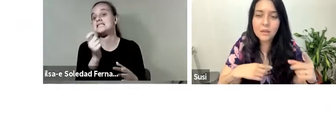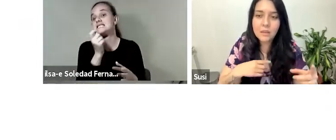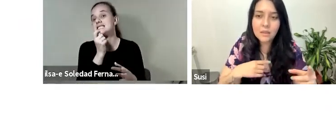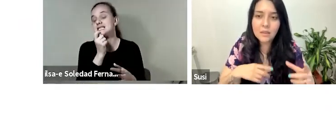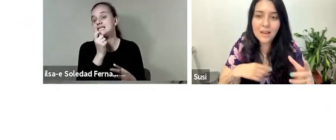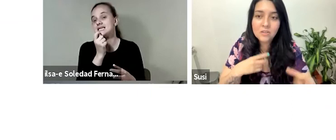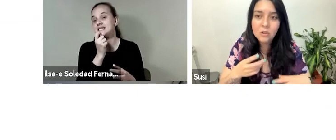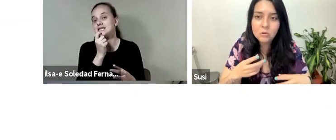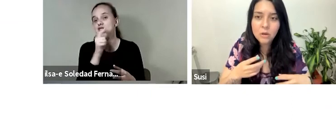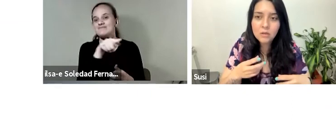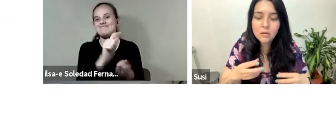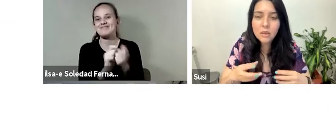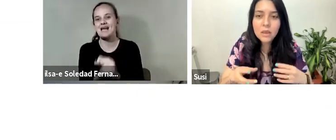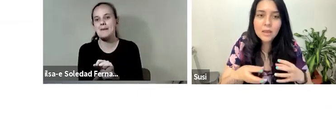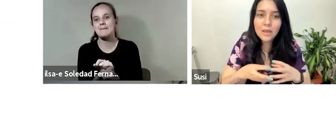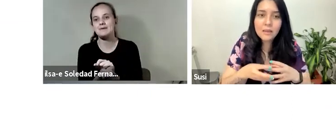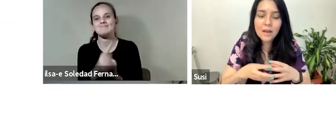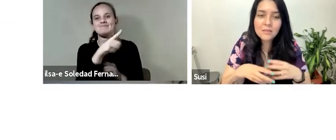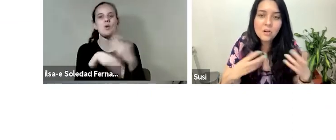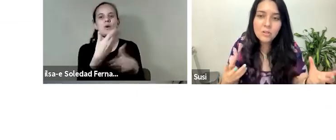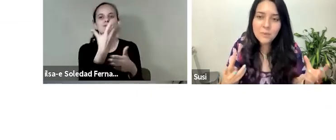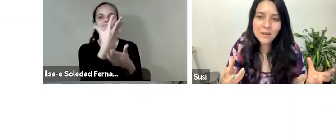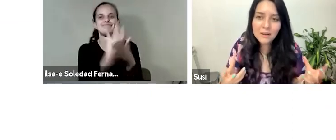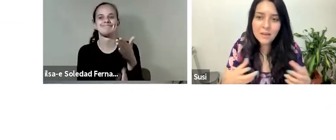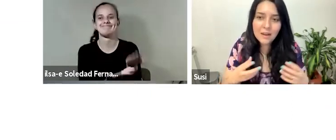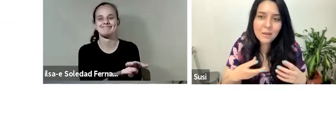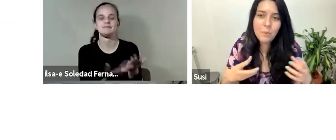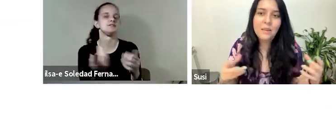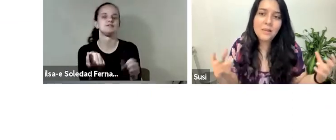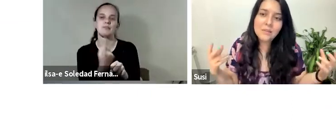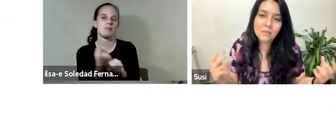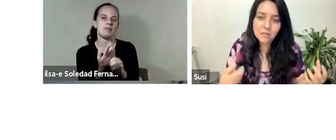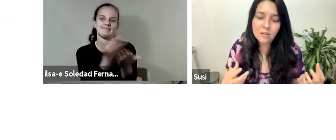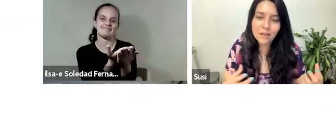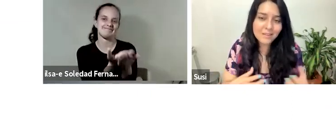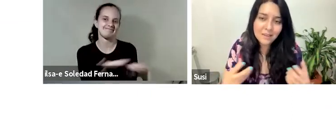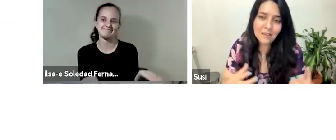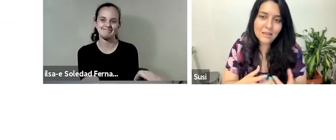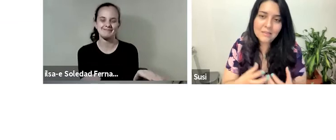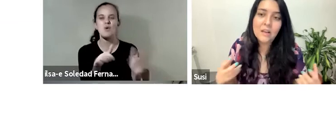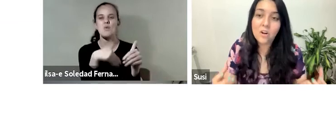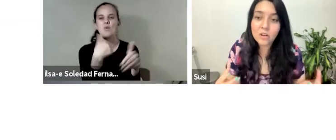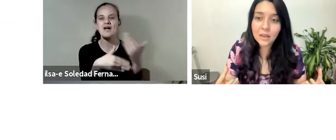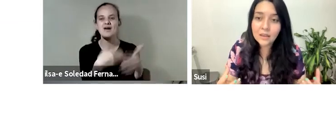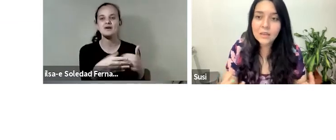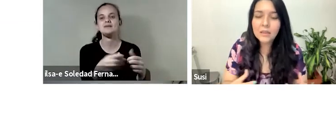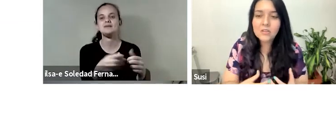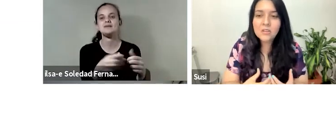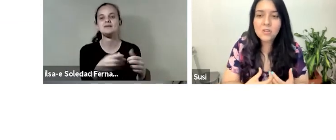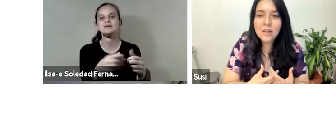y la acción del usuario, que hacerlo de otra manera haría que perdiera el sentido esa